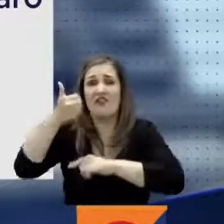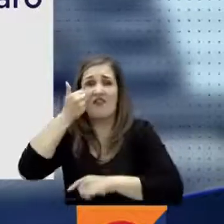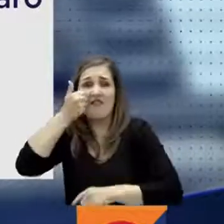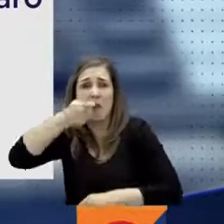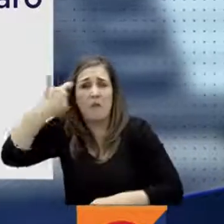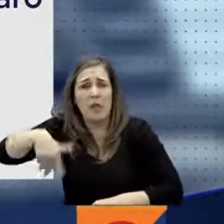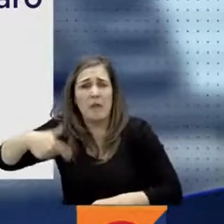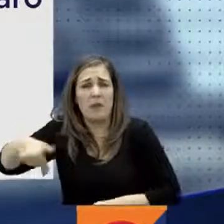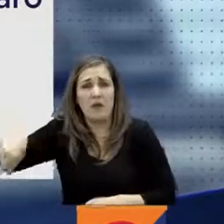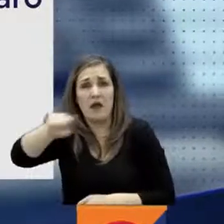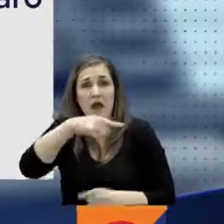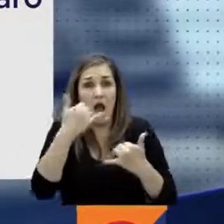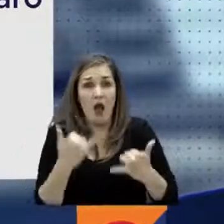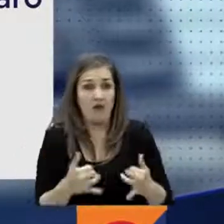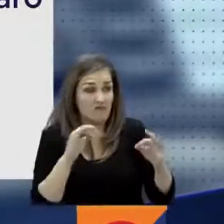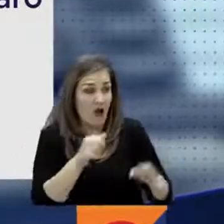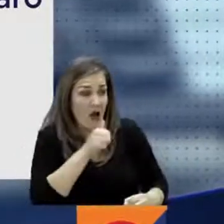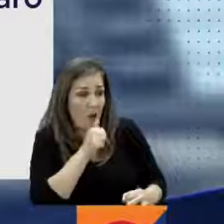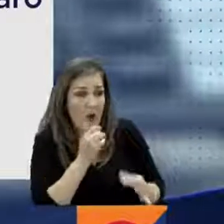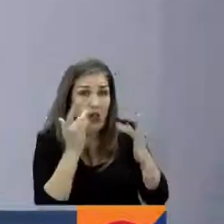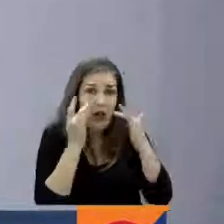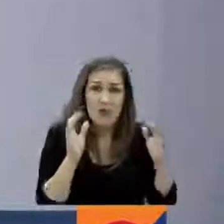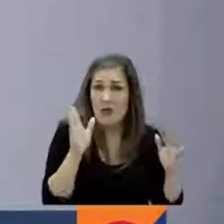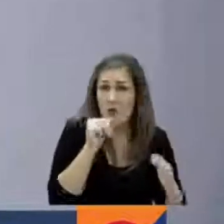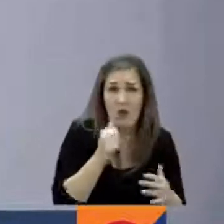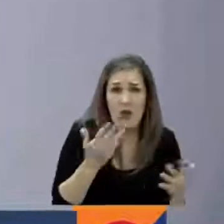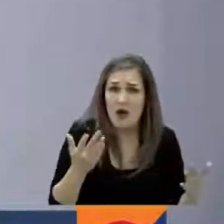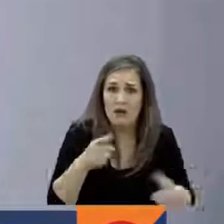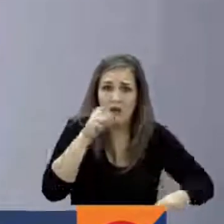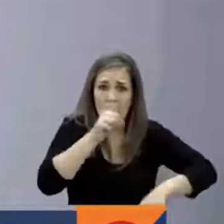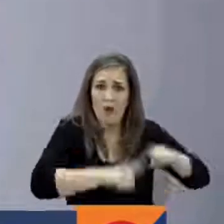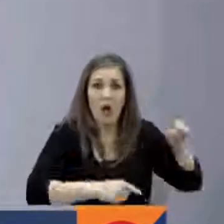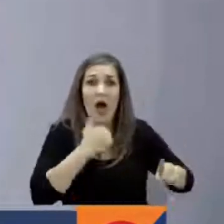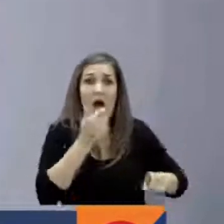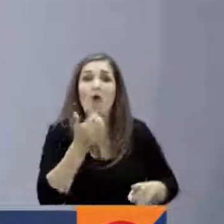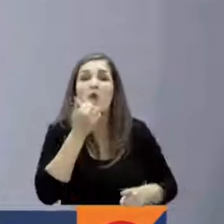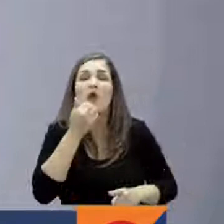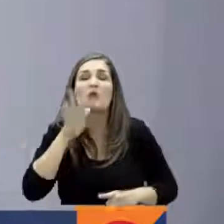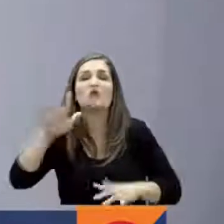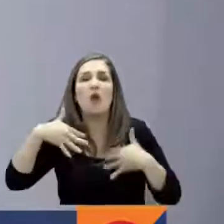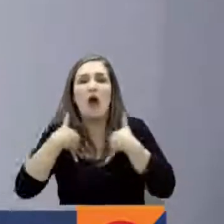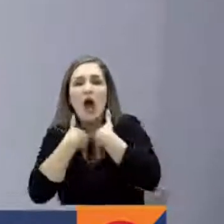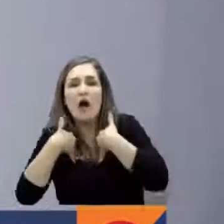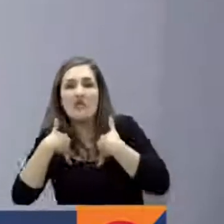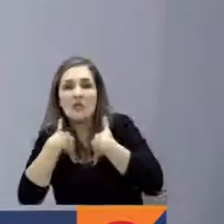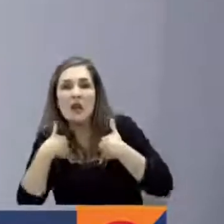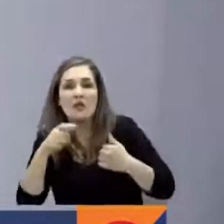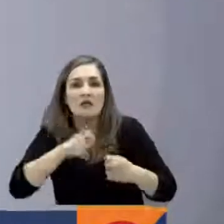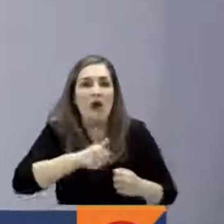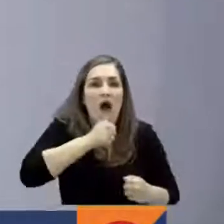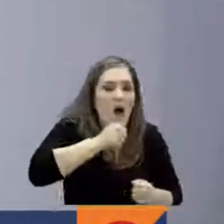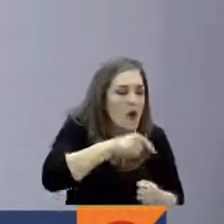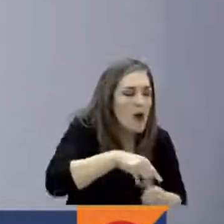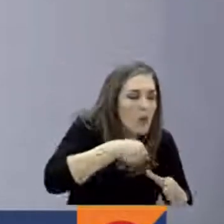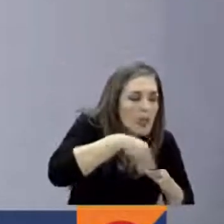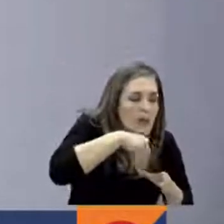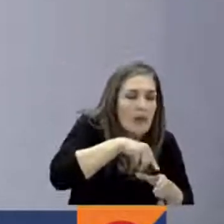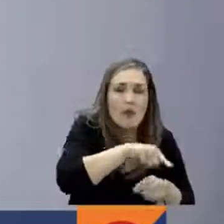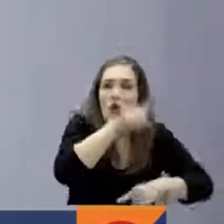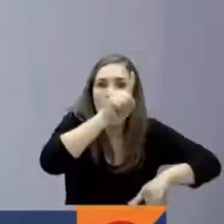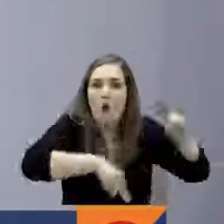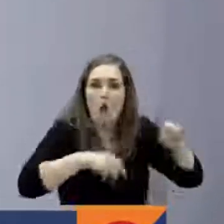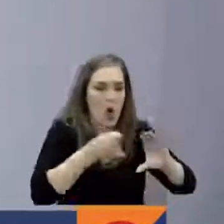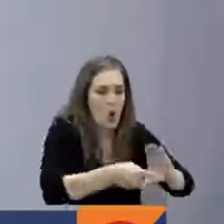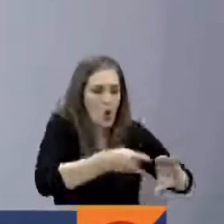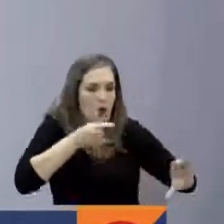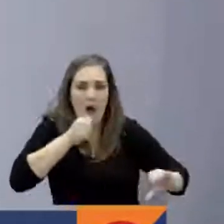tiene accesibilidad a estas aguas porque se corre el riesgo de salir perjudicar a los animales. Pasa la piscicultura, el sector está perjudicado porque no se puede bombear de ese